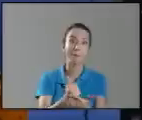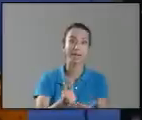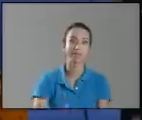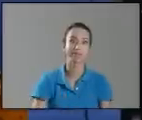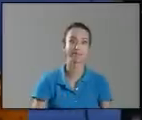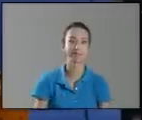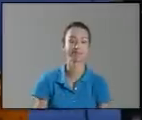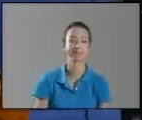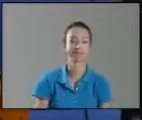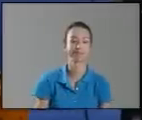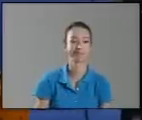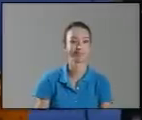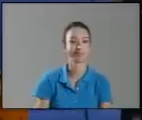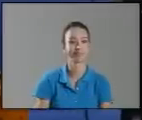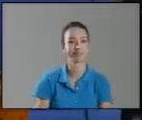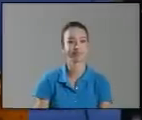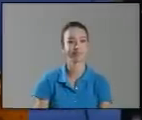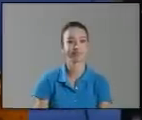Somos hombres de verdad.